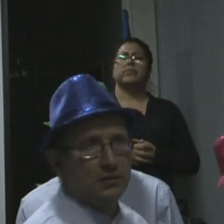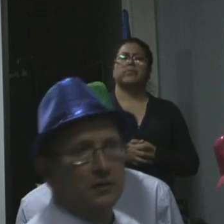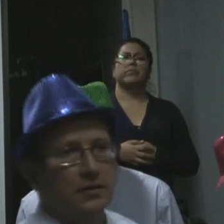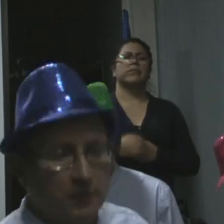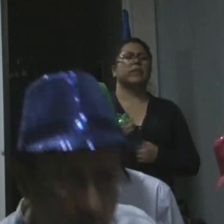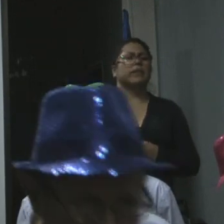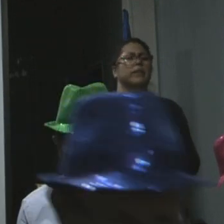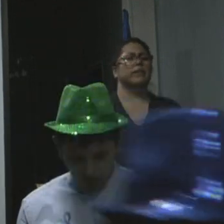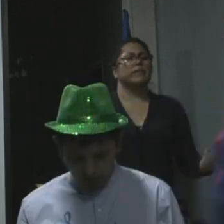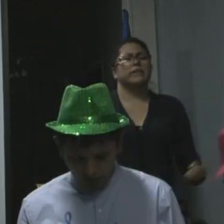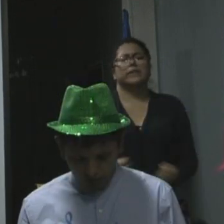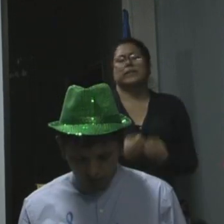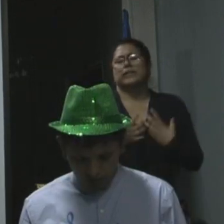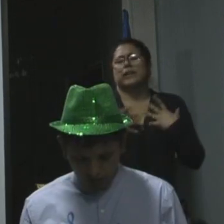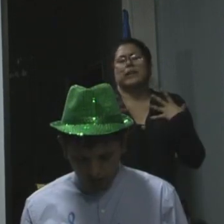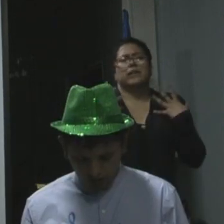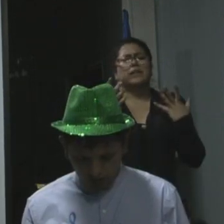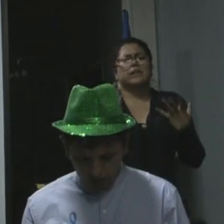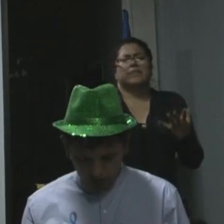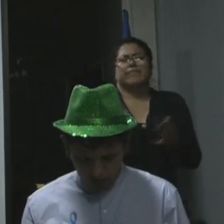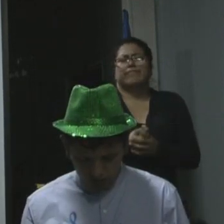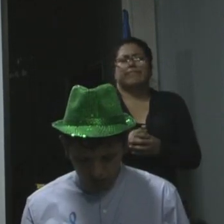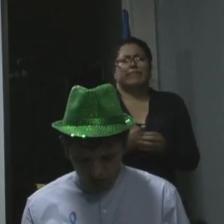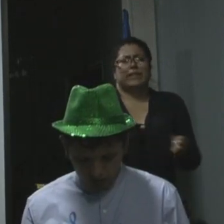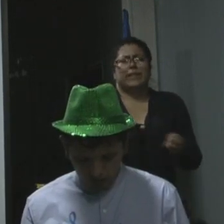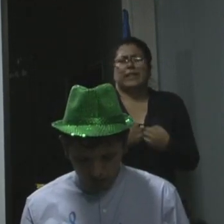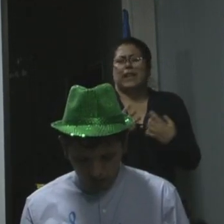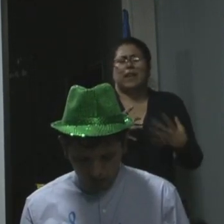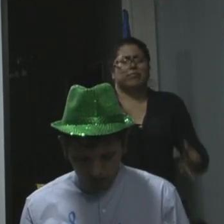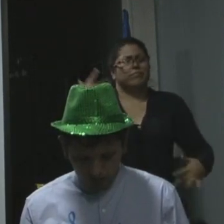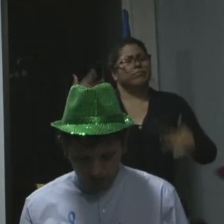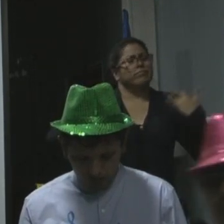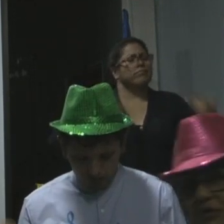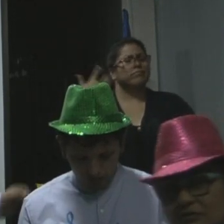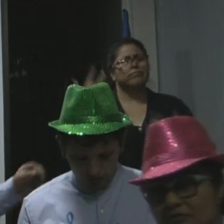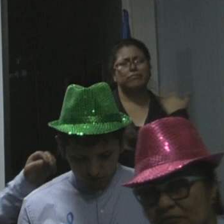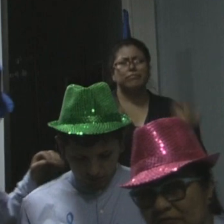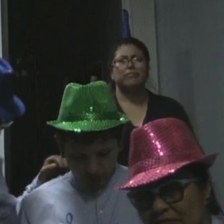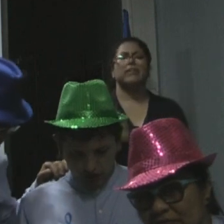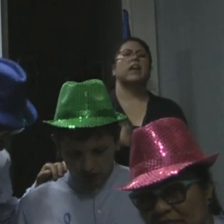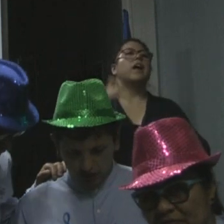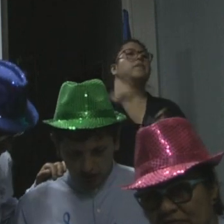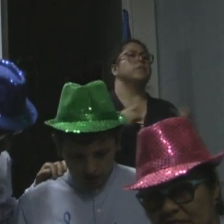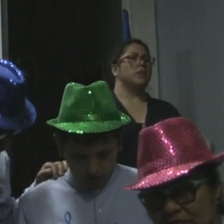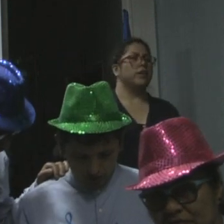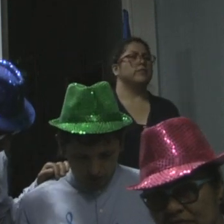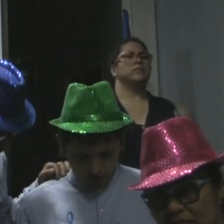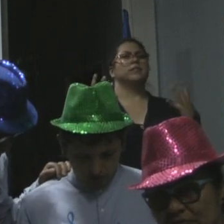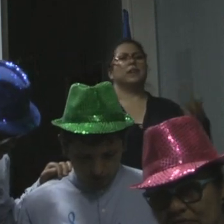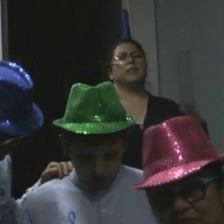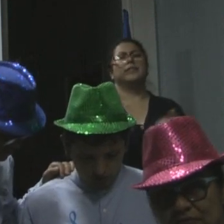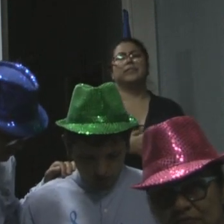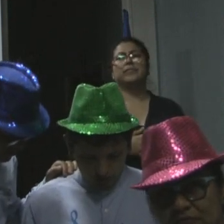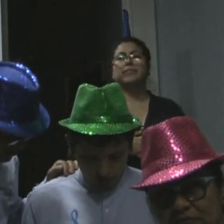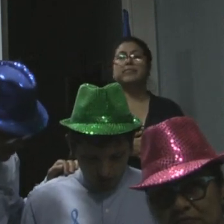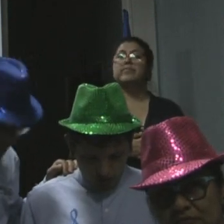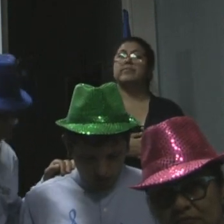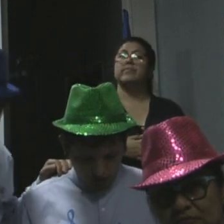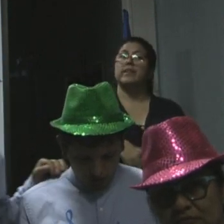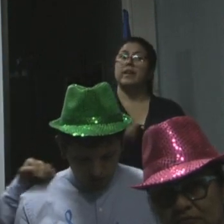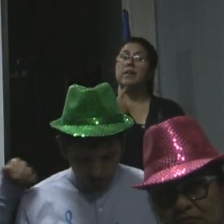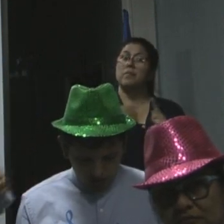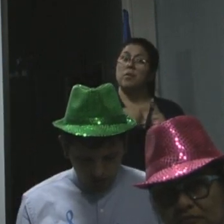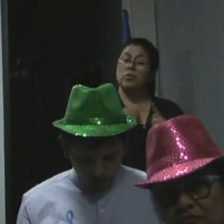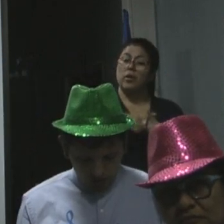me llena de... me produce... y transmite alegría a las personas. Y los